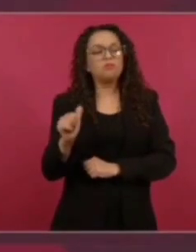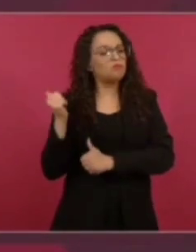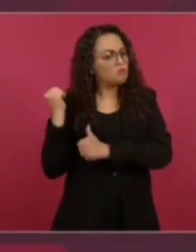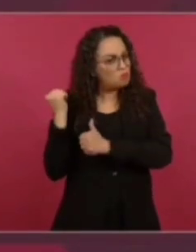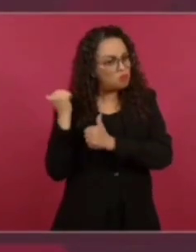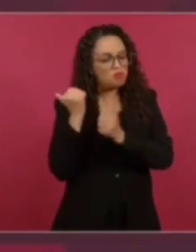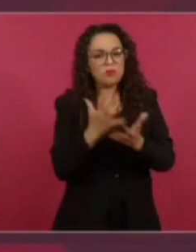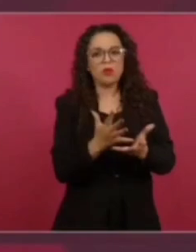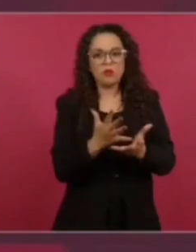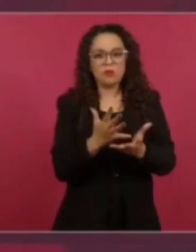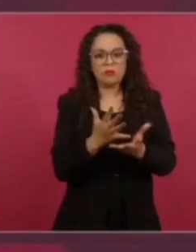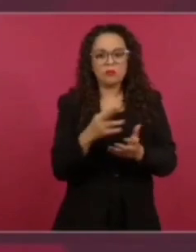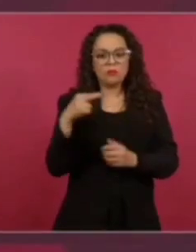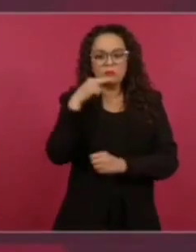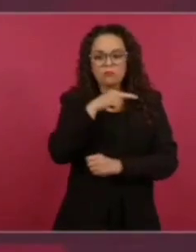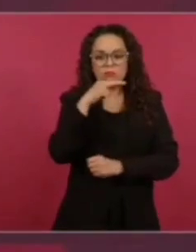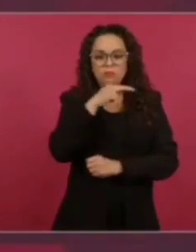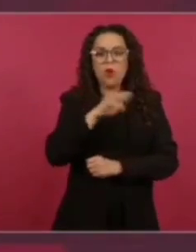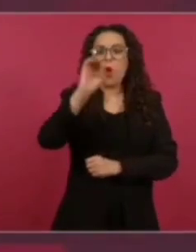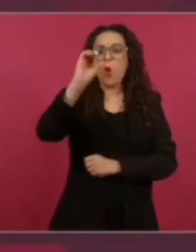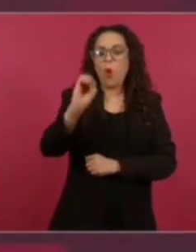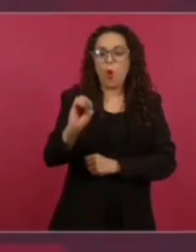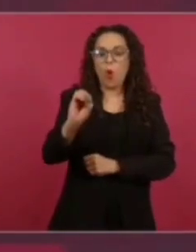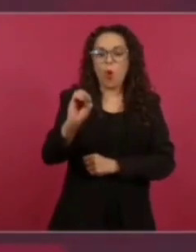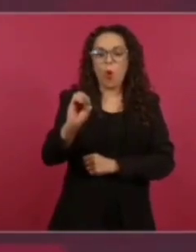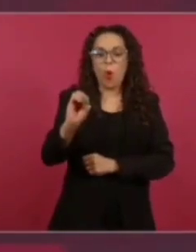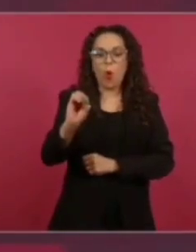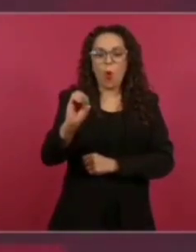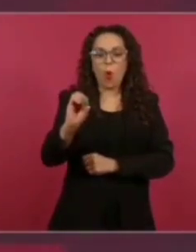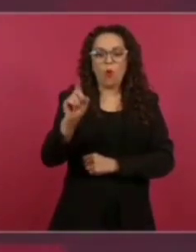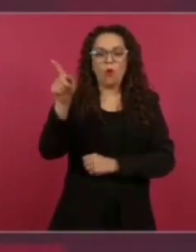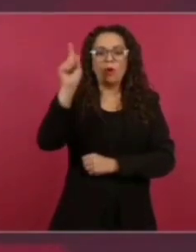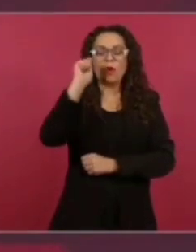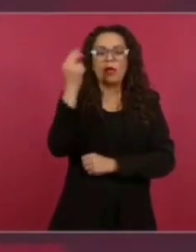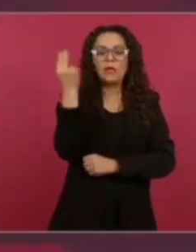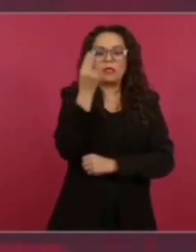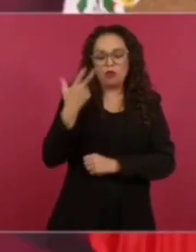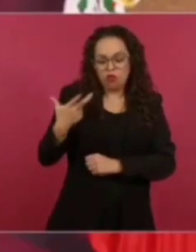un subproducto de fentanilo para anestesia,